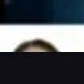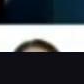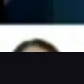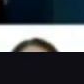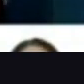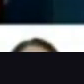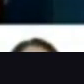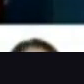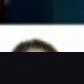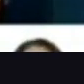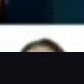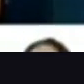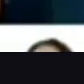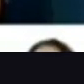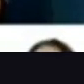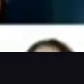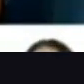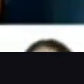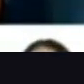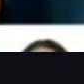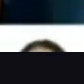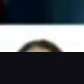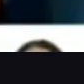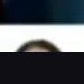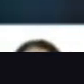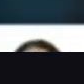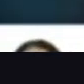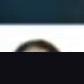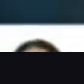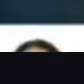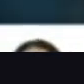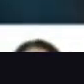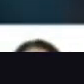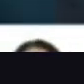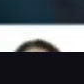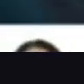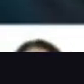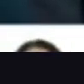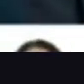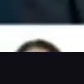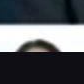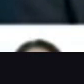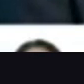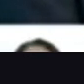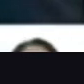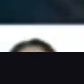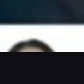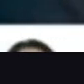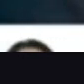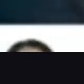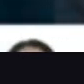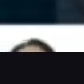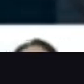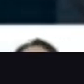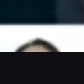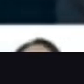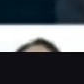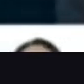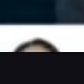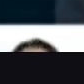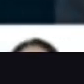tardes. Muchas gracias, don Rodrigo. Como bien usted dice, la tarjeta, el proyecto